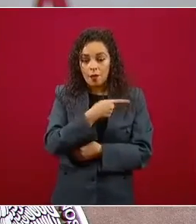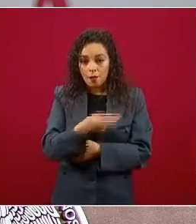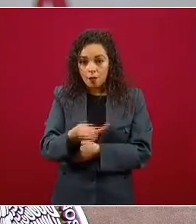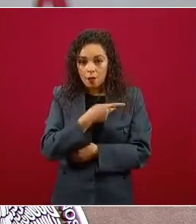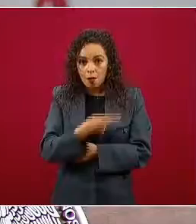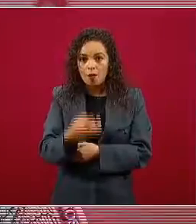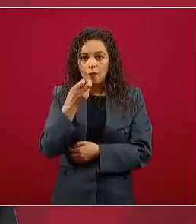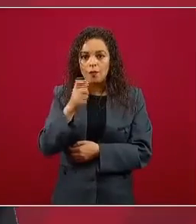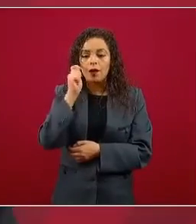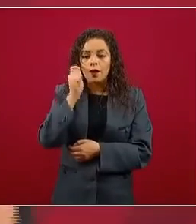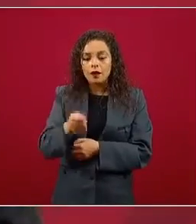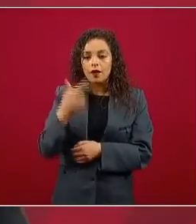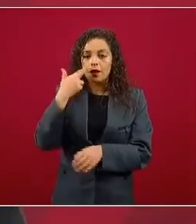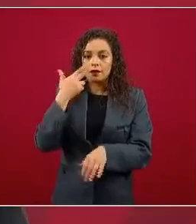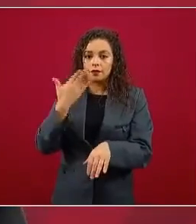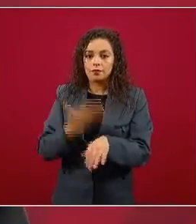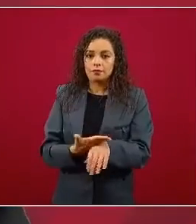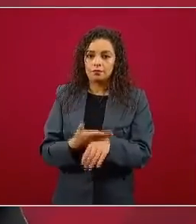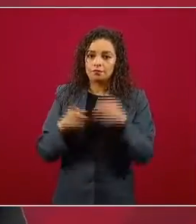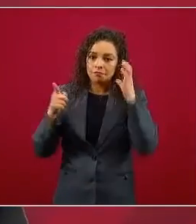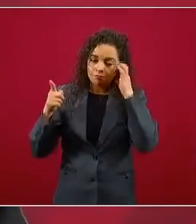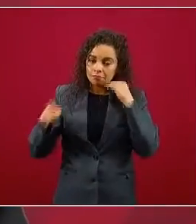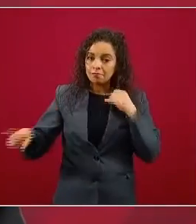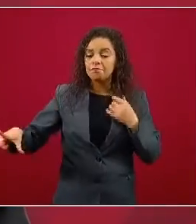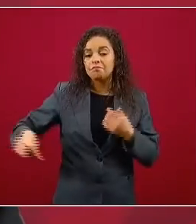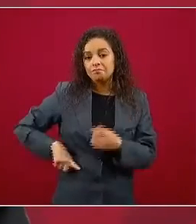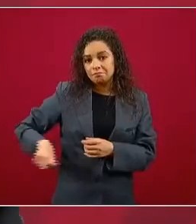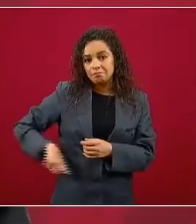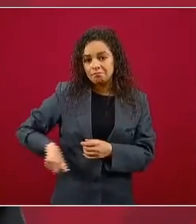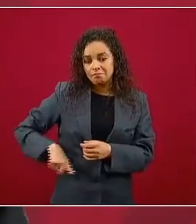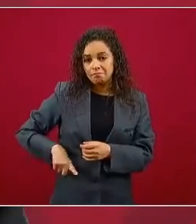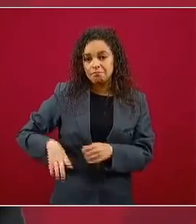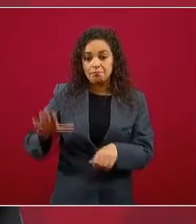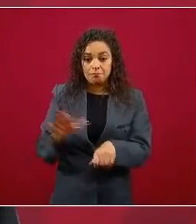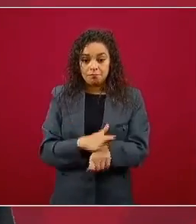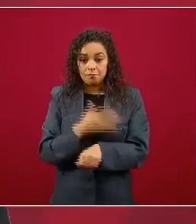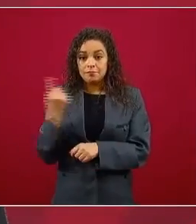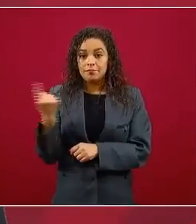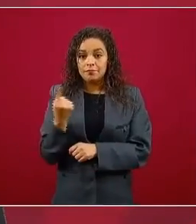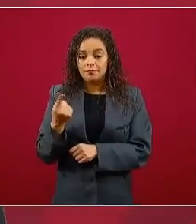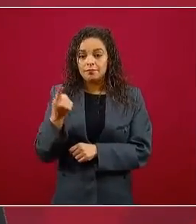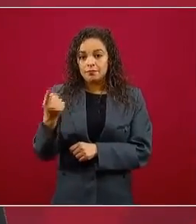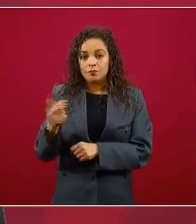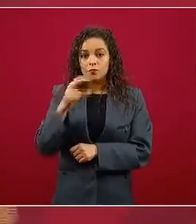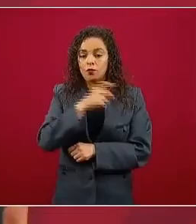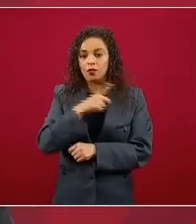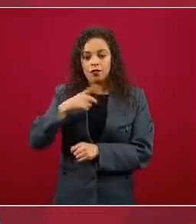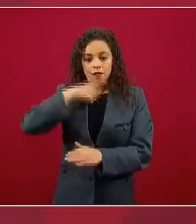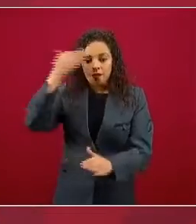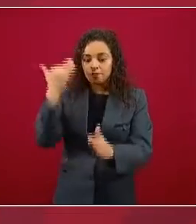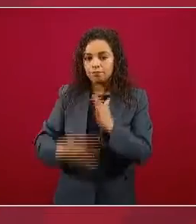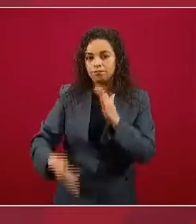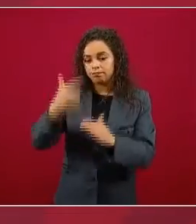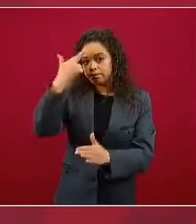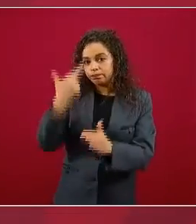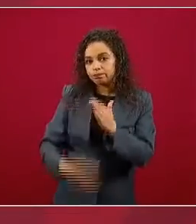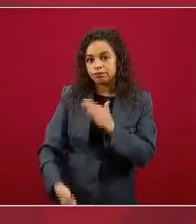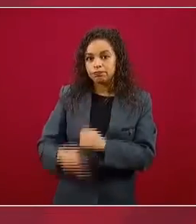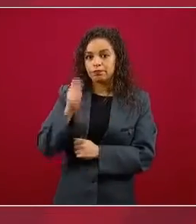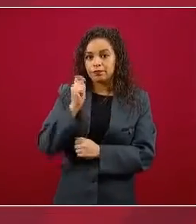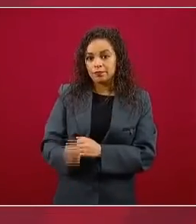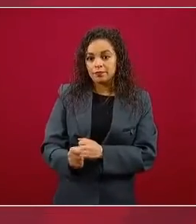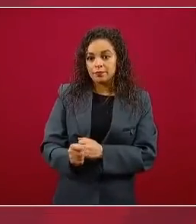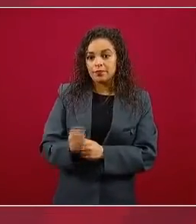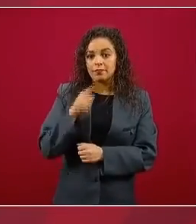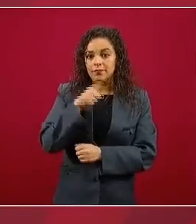Estado, que no puede incumplir su responsabilidad social. Para eso se paga